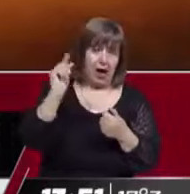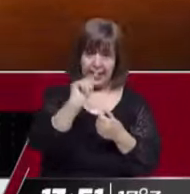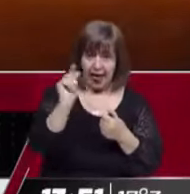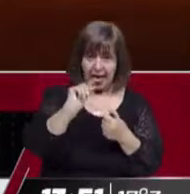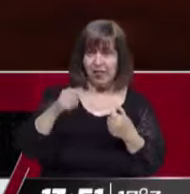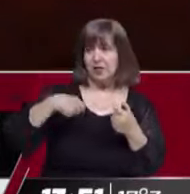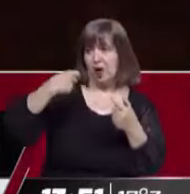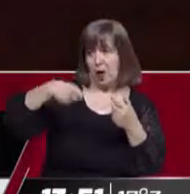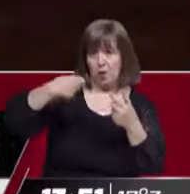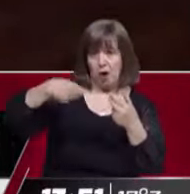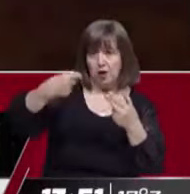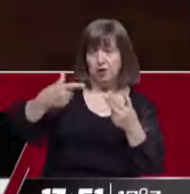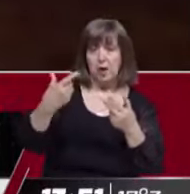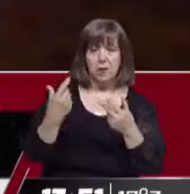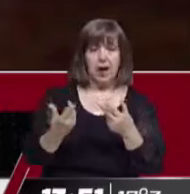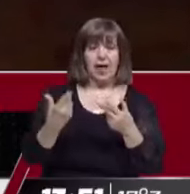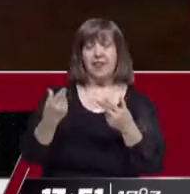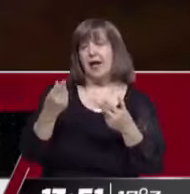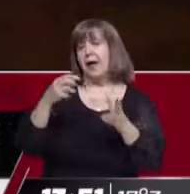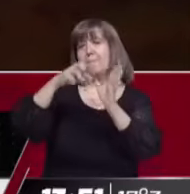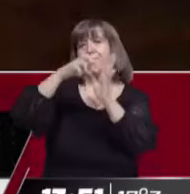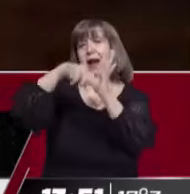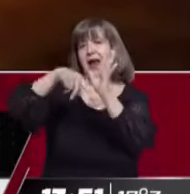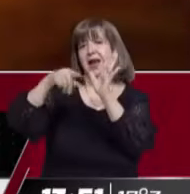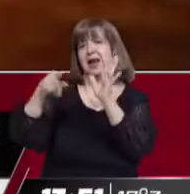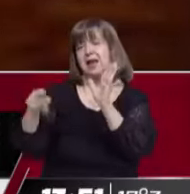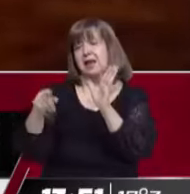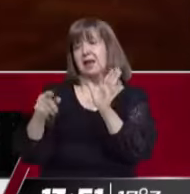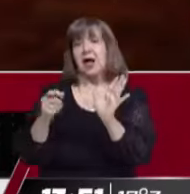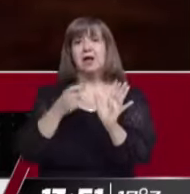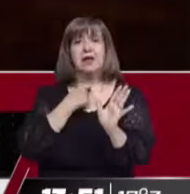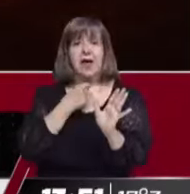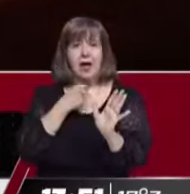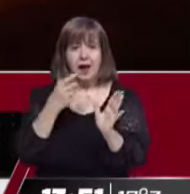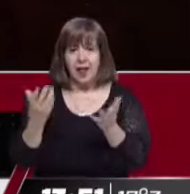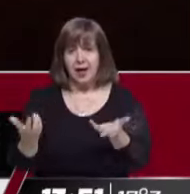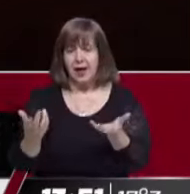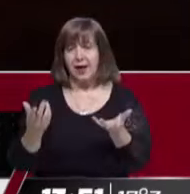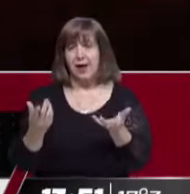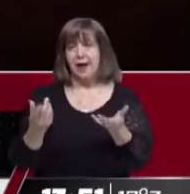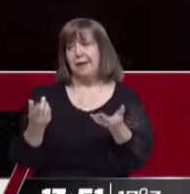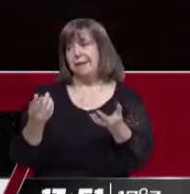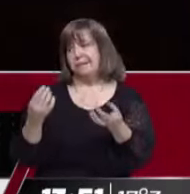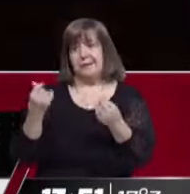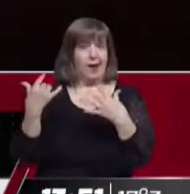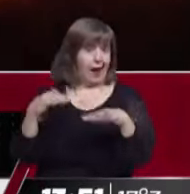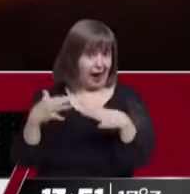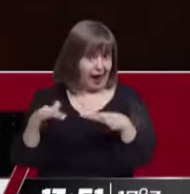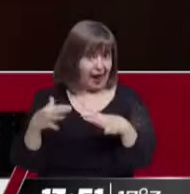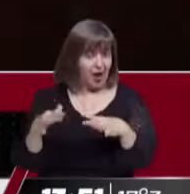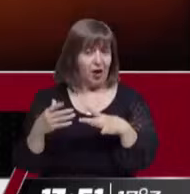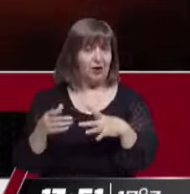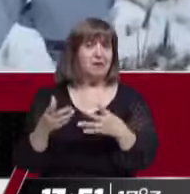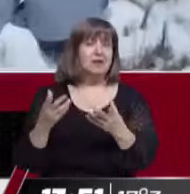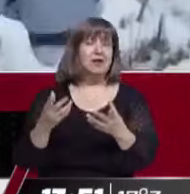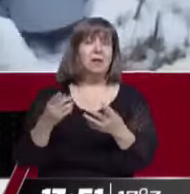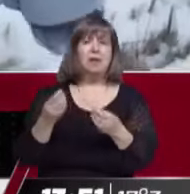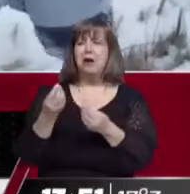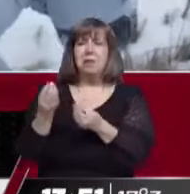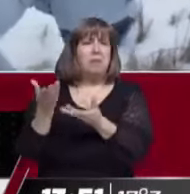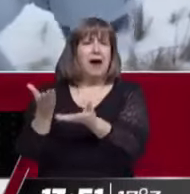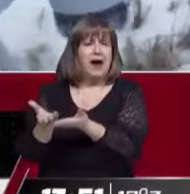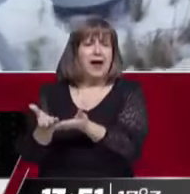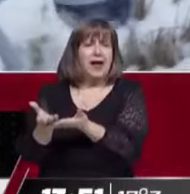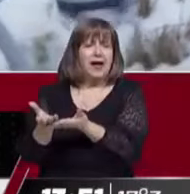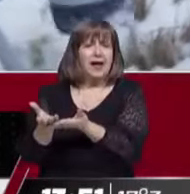se usa más acá. Vos haces tu propio plan. Es un gustito que podés dar, claro. un regalo caro, si querés. Ahora, los usos que se le puede